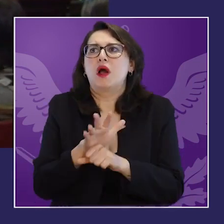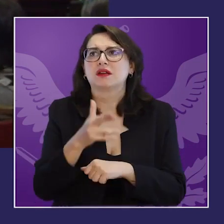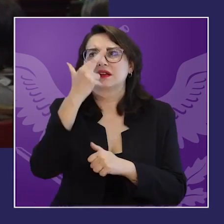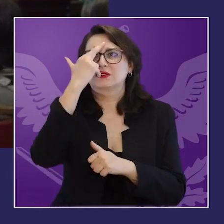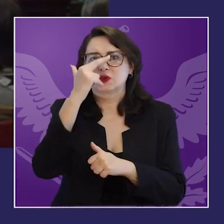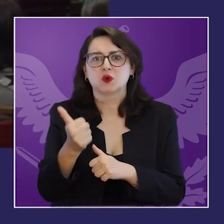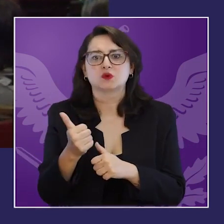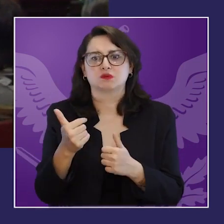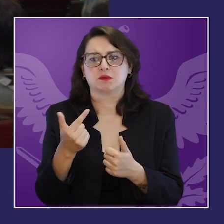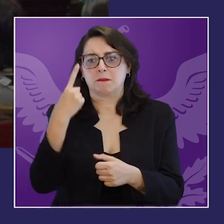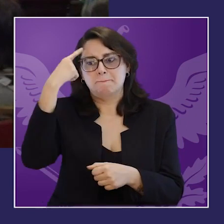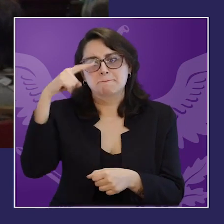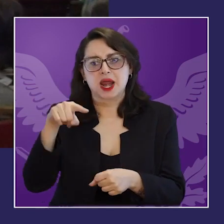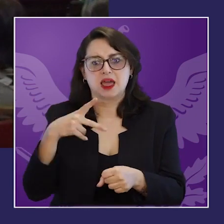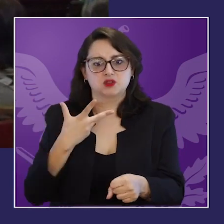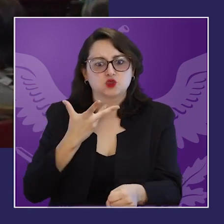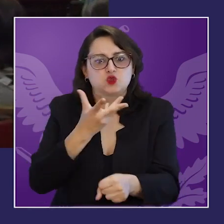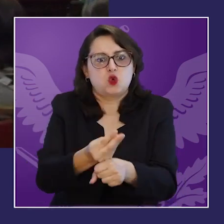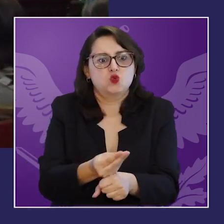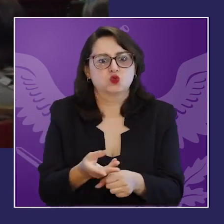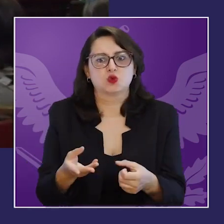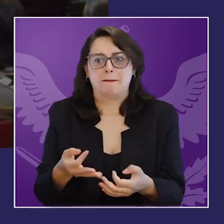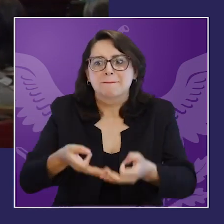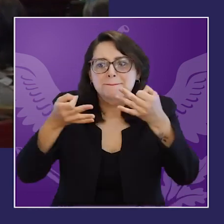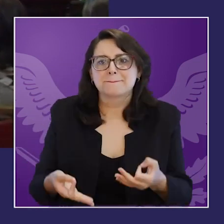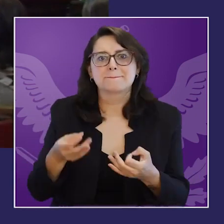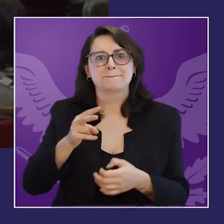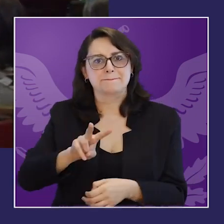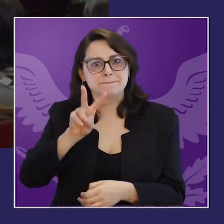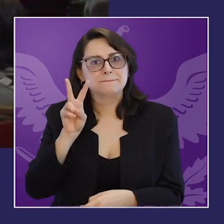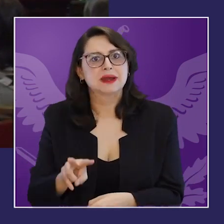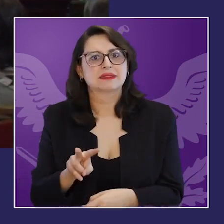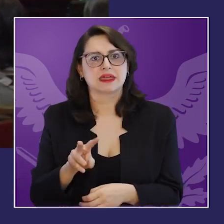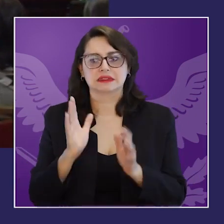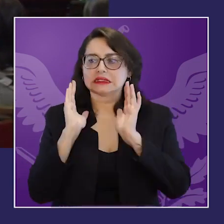justificación de ninguna manera, sino una explicación para poder trabajar en soluciones